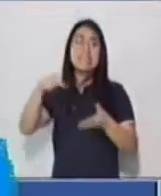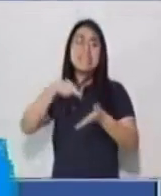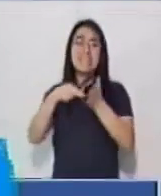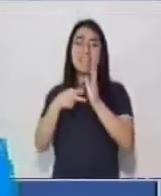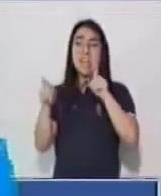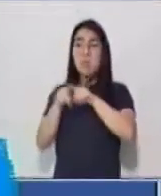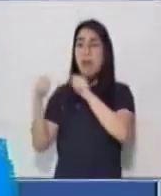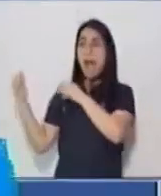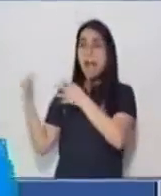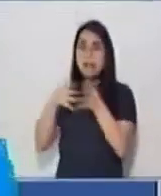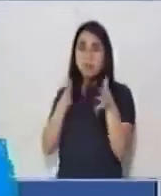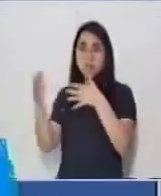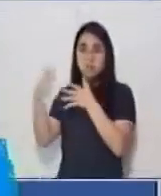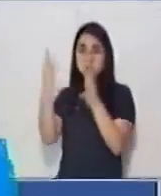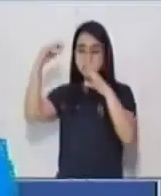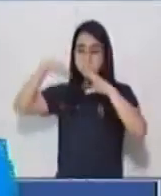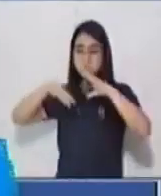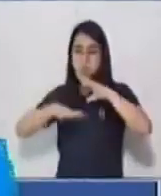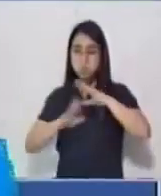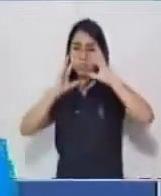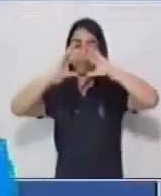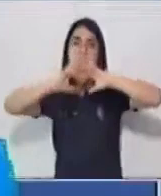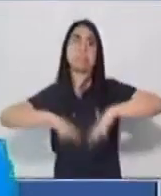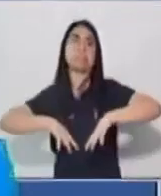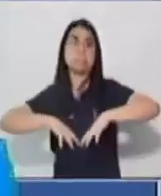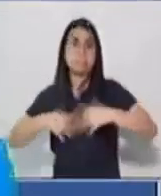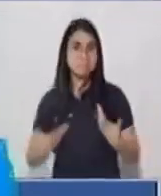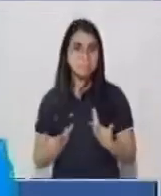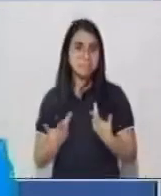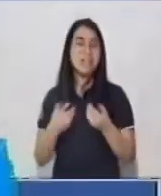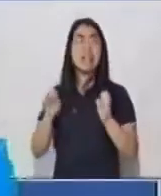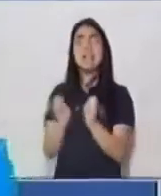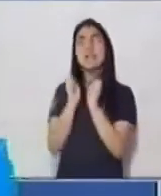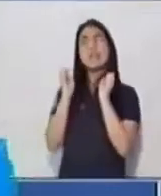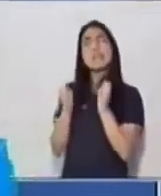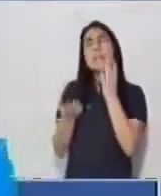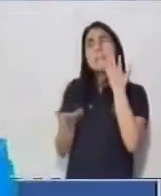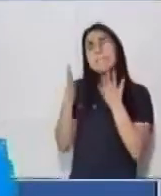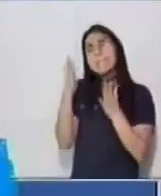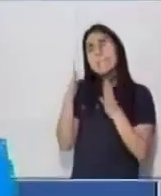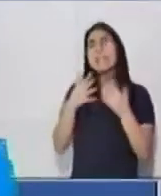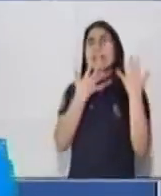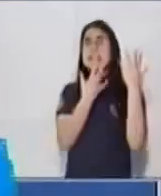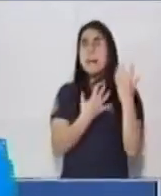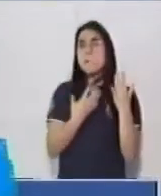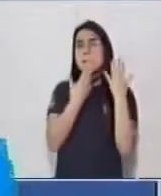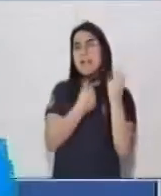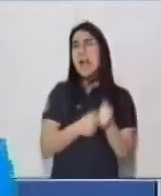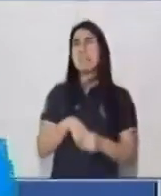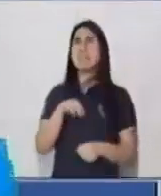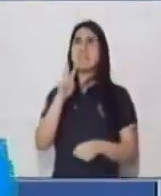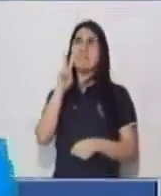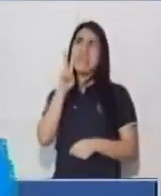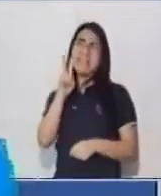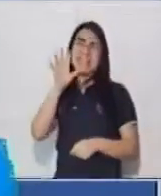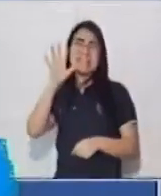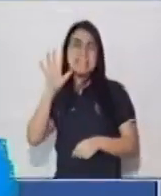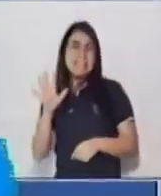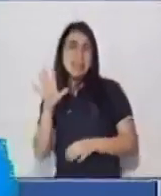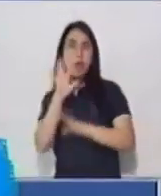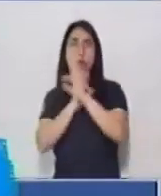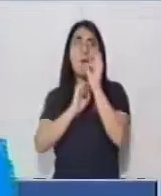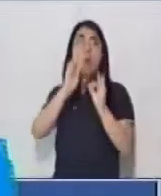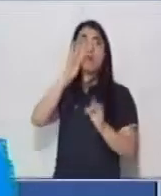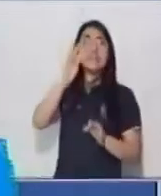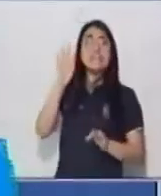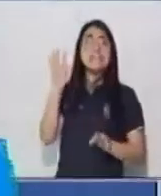no se va a bajar. Entonces, pero por lo general vamos abriendo el horno por ahí por los 30 minutos, 35 minutos para ver cómo